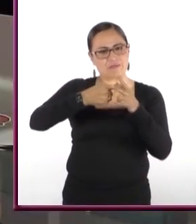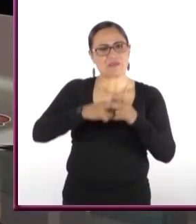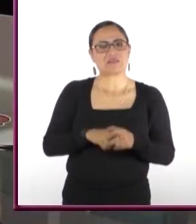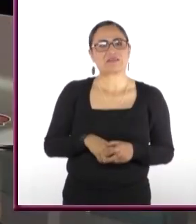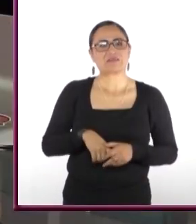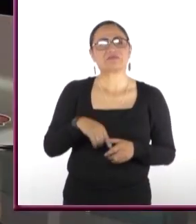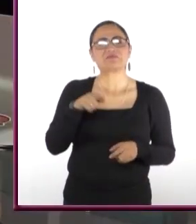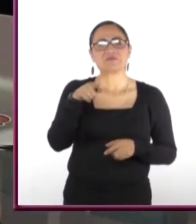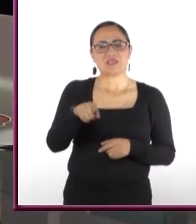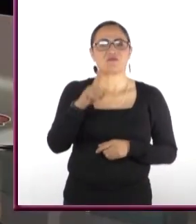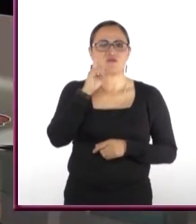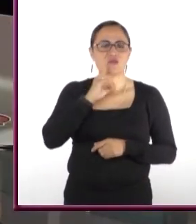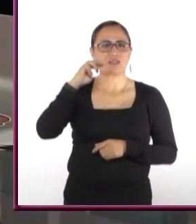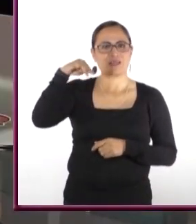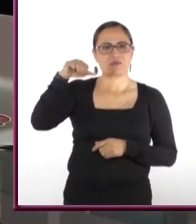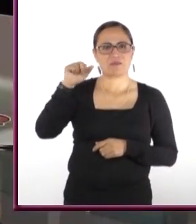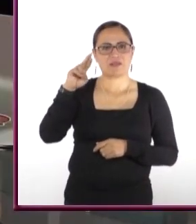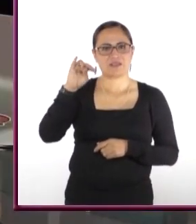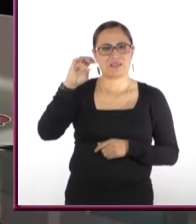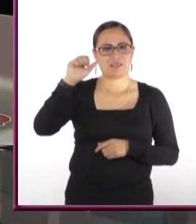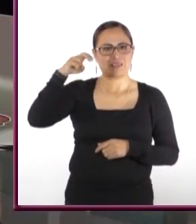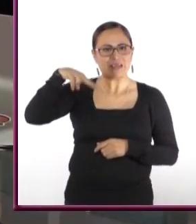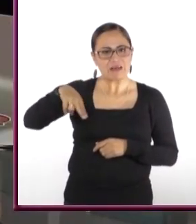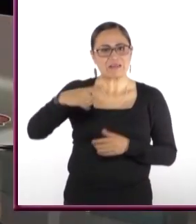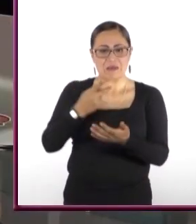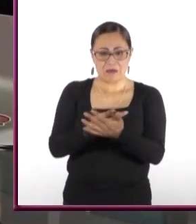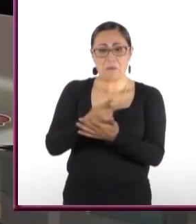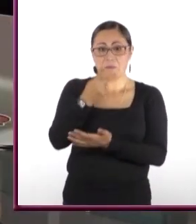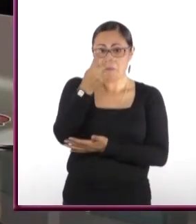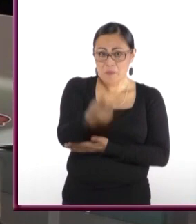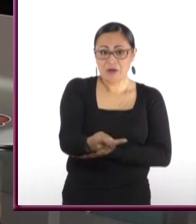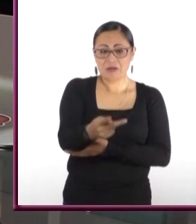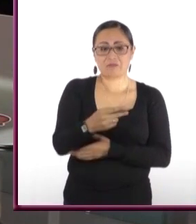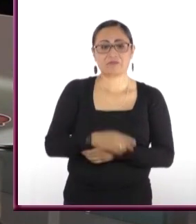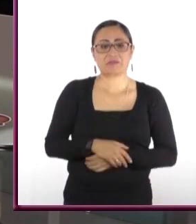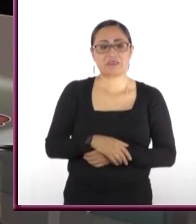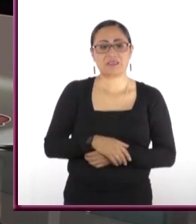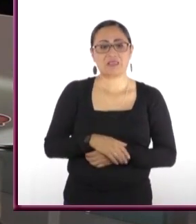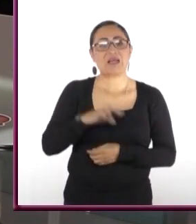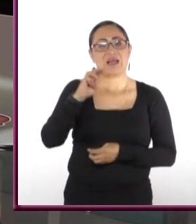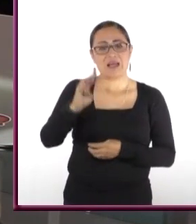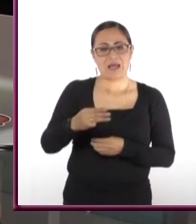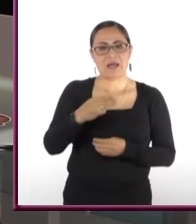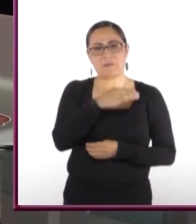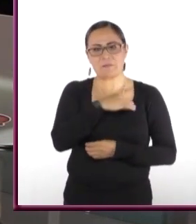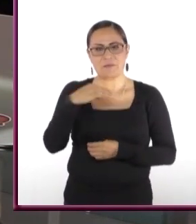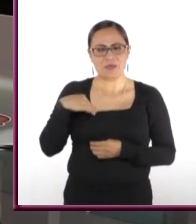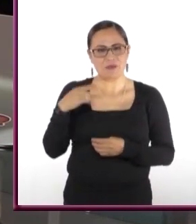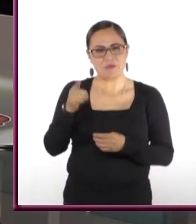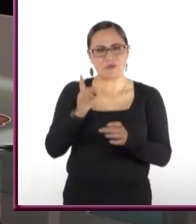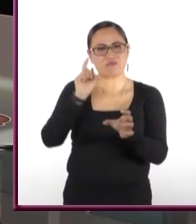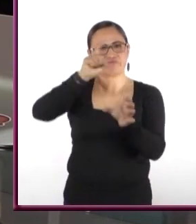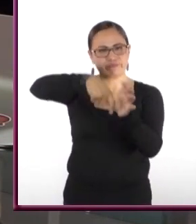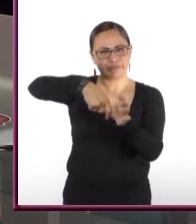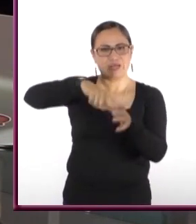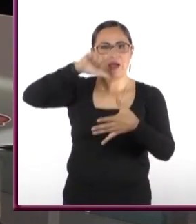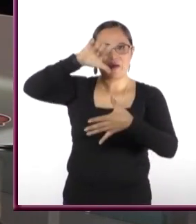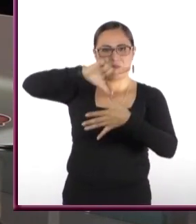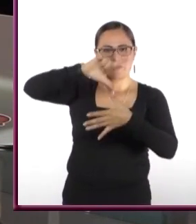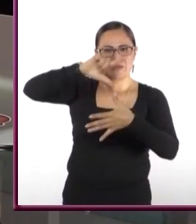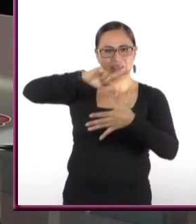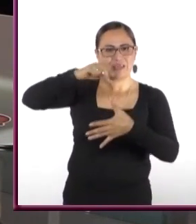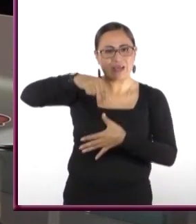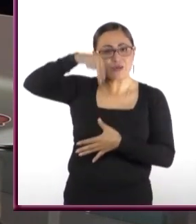es justamente la medalla Mariam Mirzakhani, y se la dieron como miembro de América del Norte, ¿sí? O